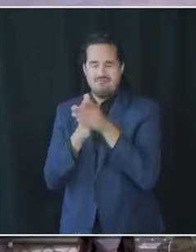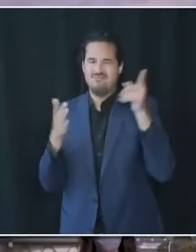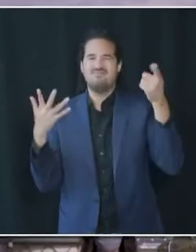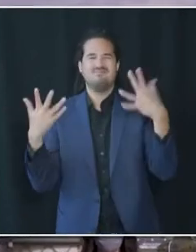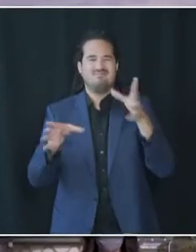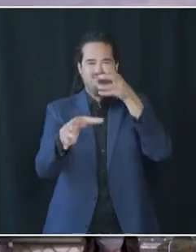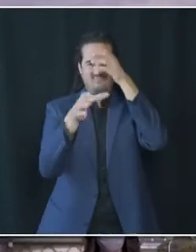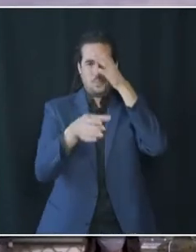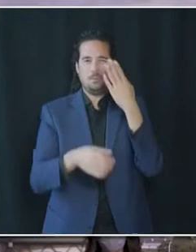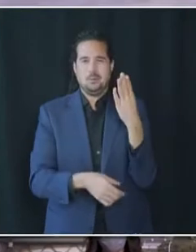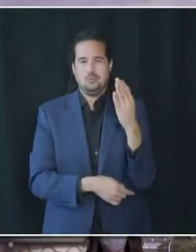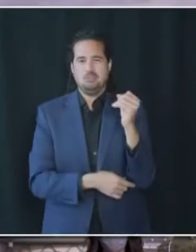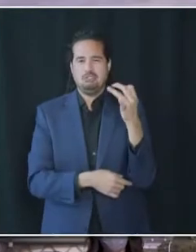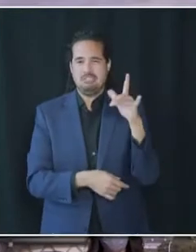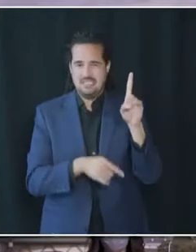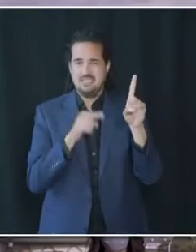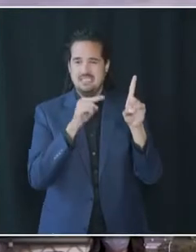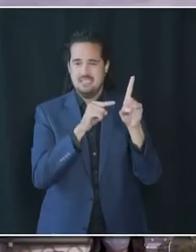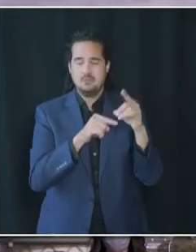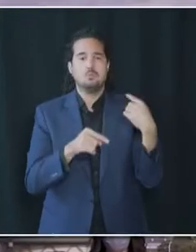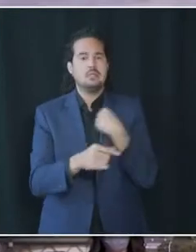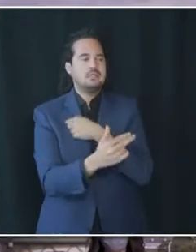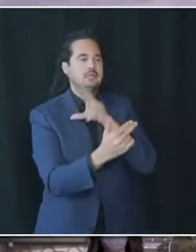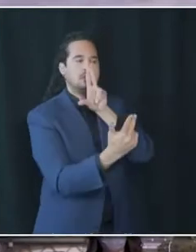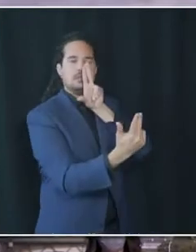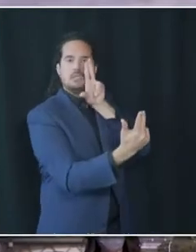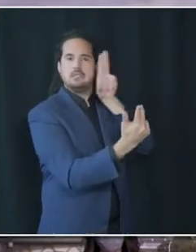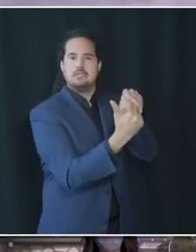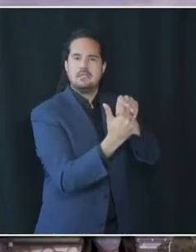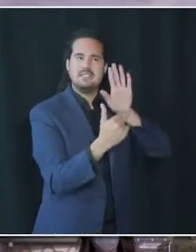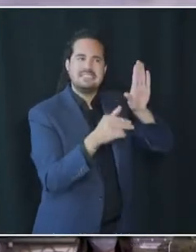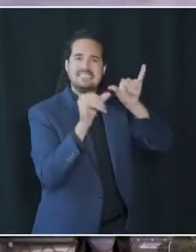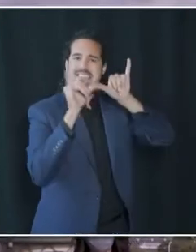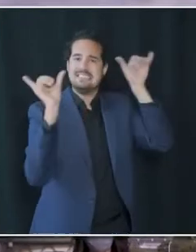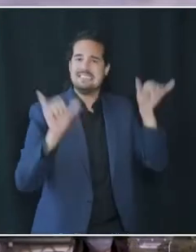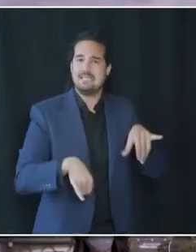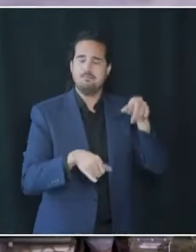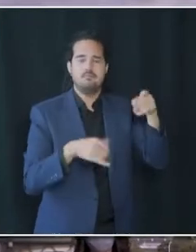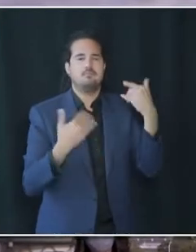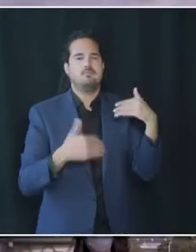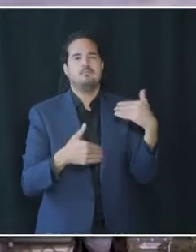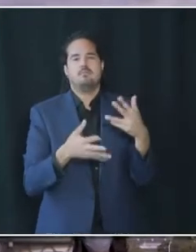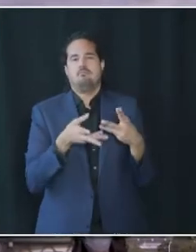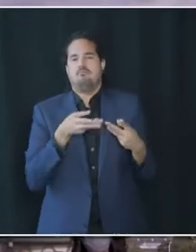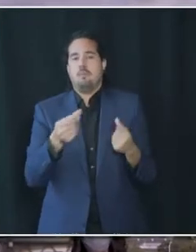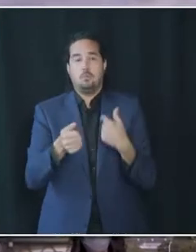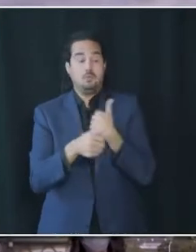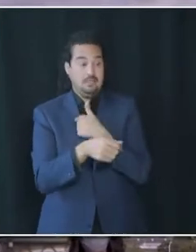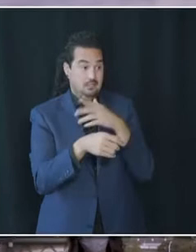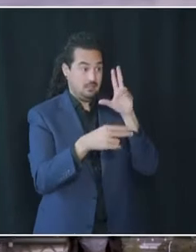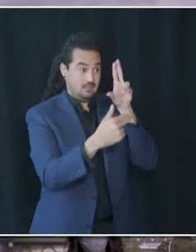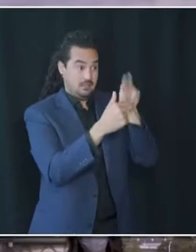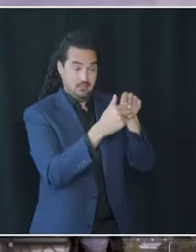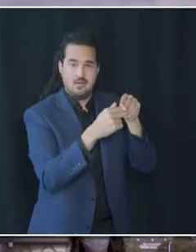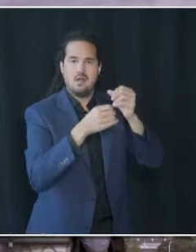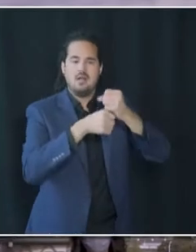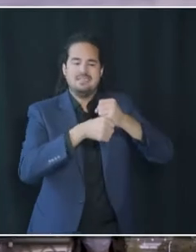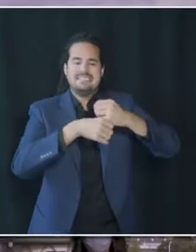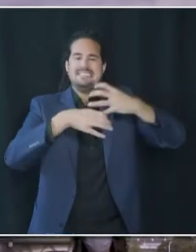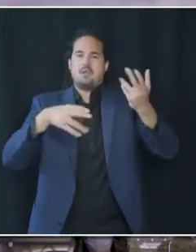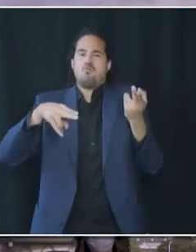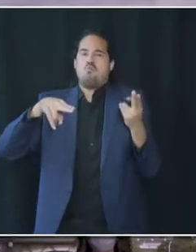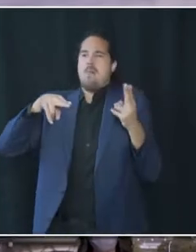encima de esta pericia mejorando la aplicación de estos esfuerzos y la seguro